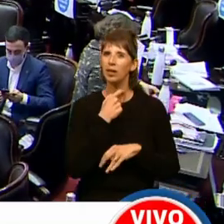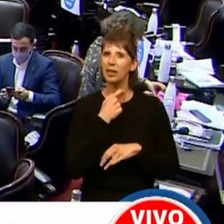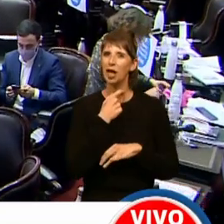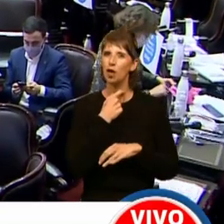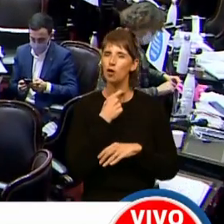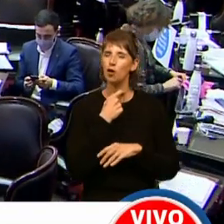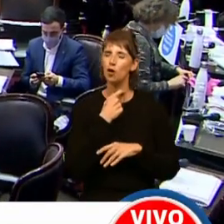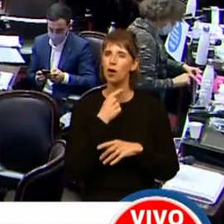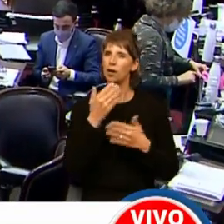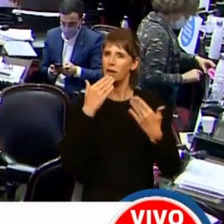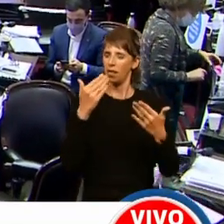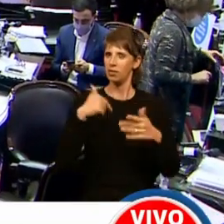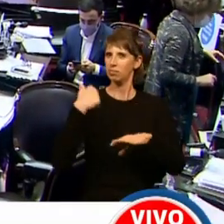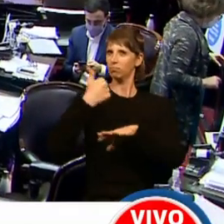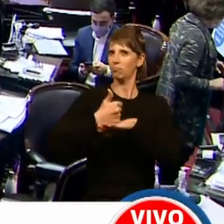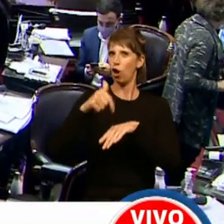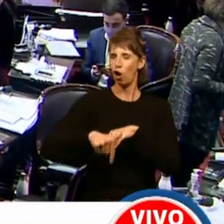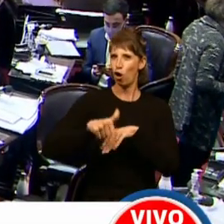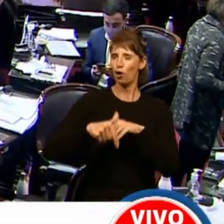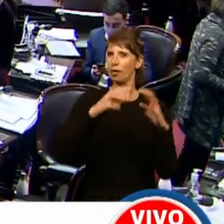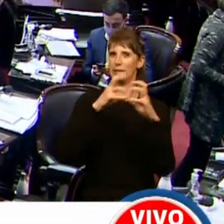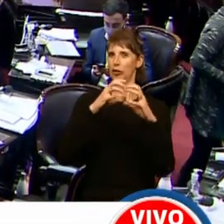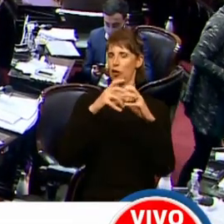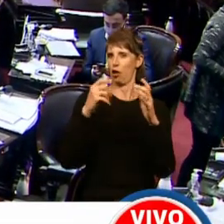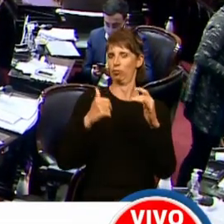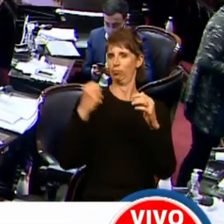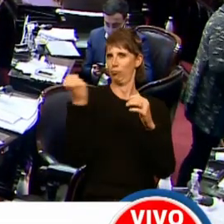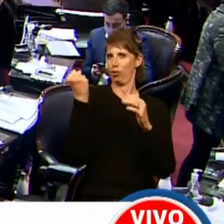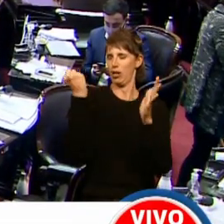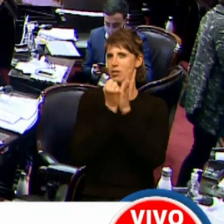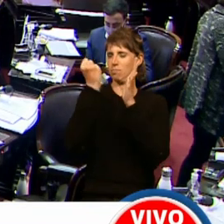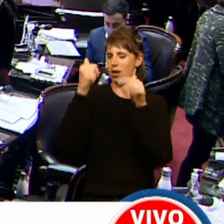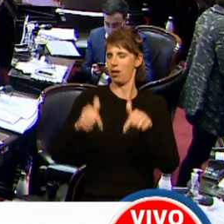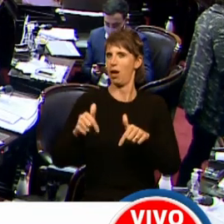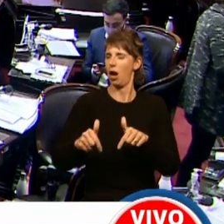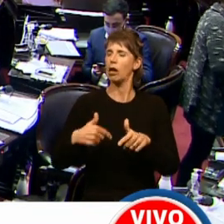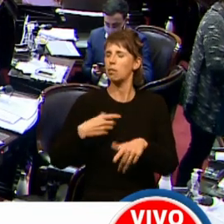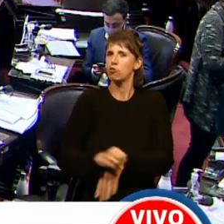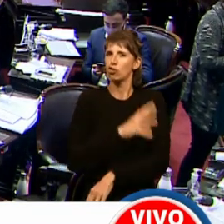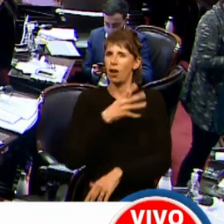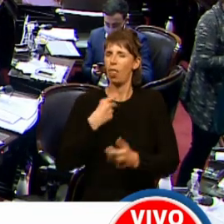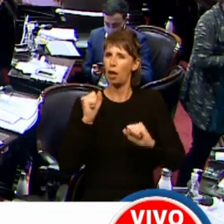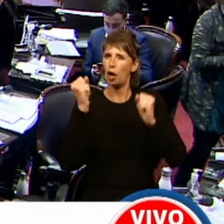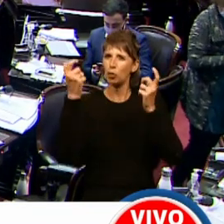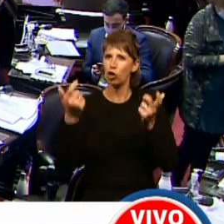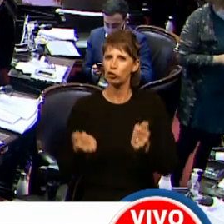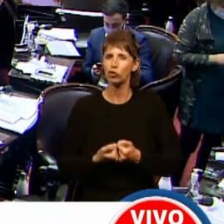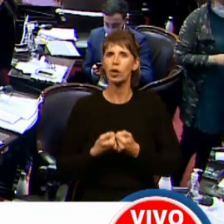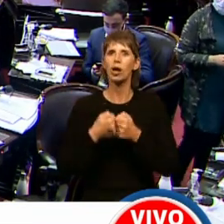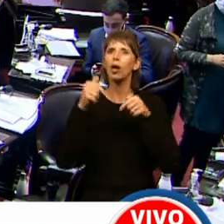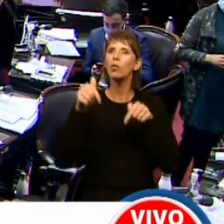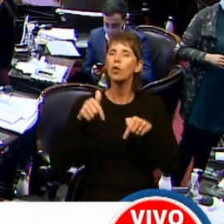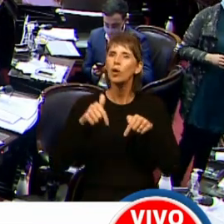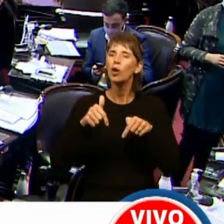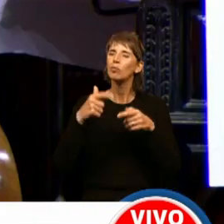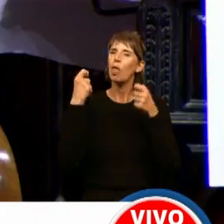y la verdad que es inevitable tener mucha emoción y nervios al tratarse nada más y nada menos que de la